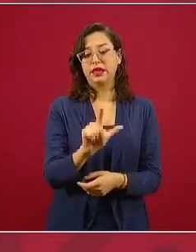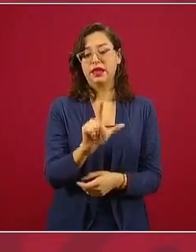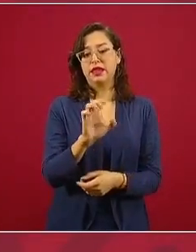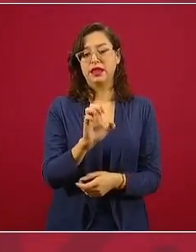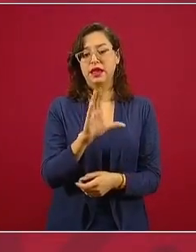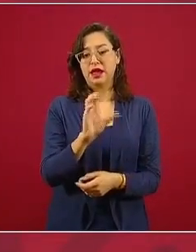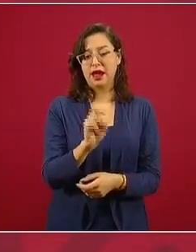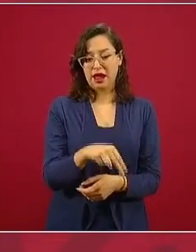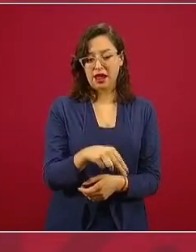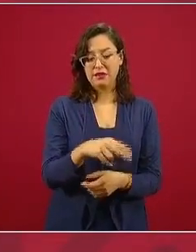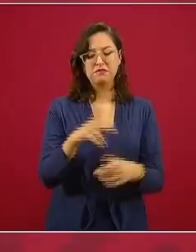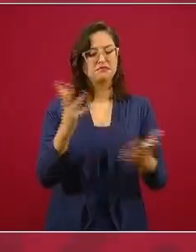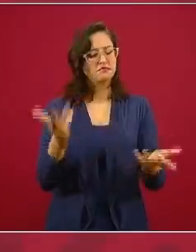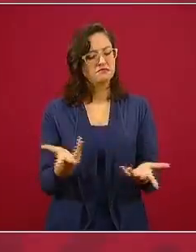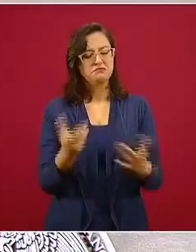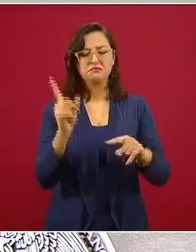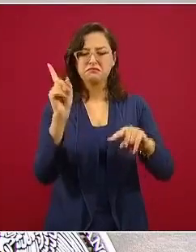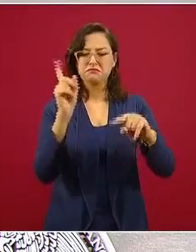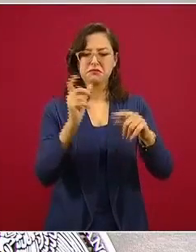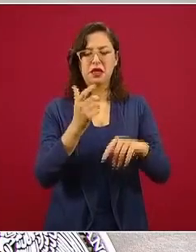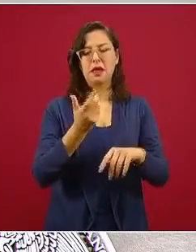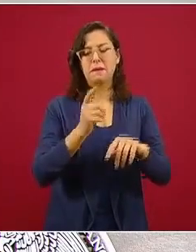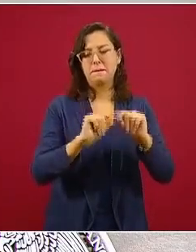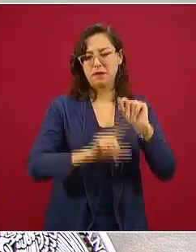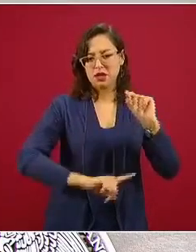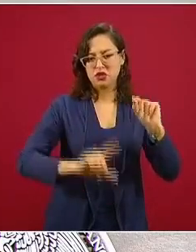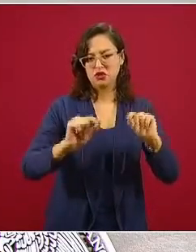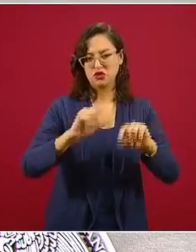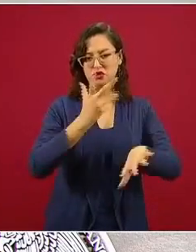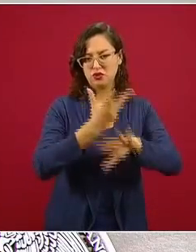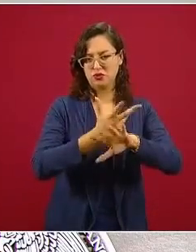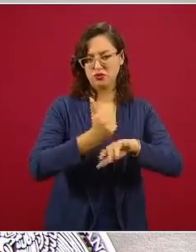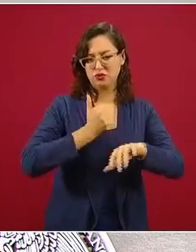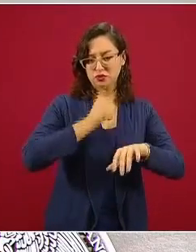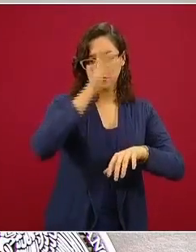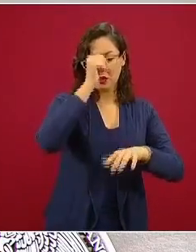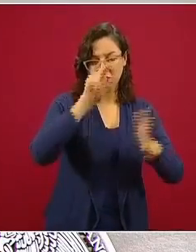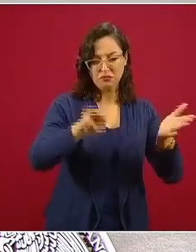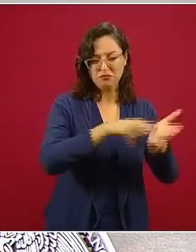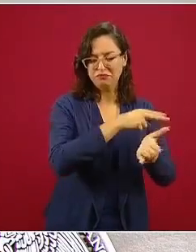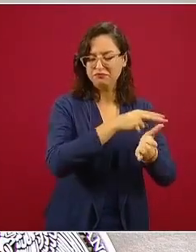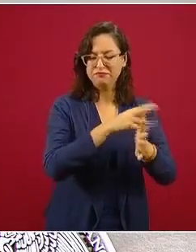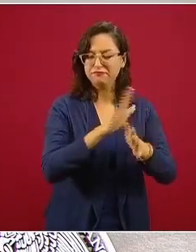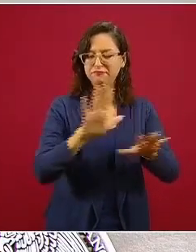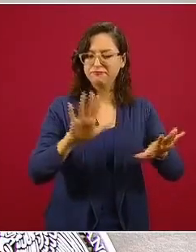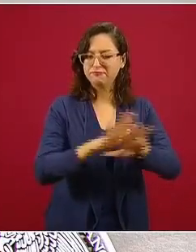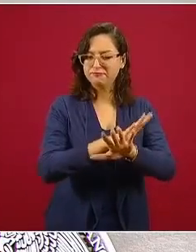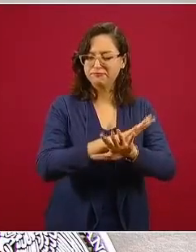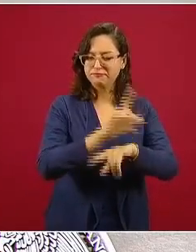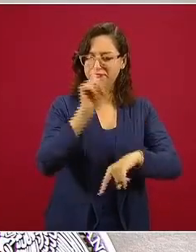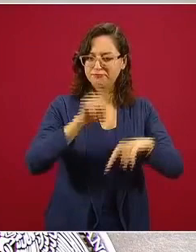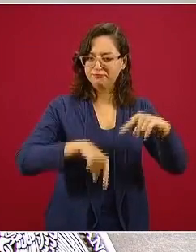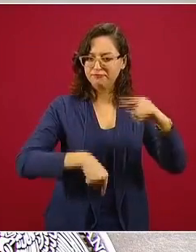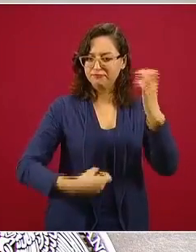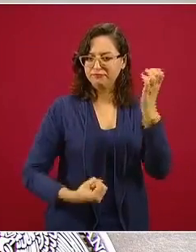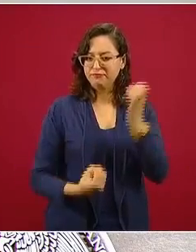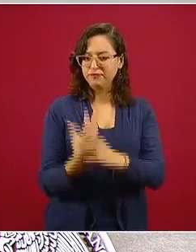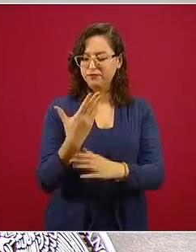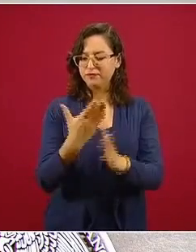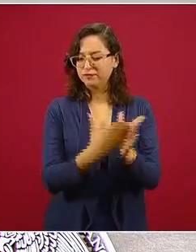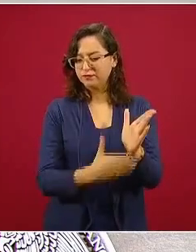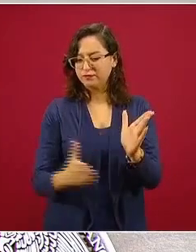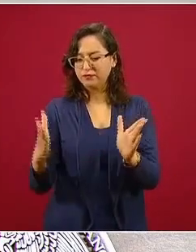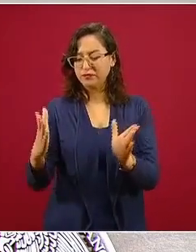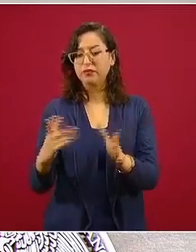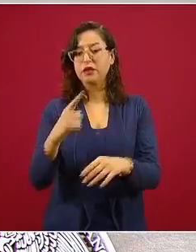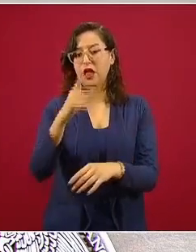Norte, suscrito por México, Estados Unidos y Canadá. En este decreto se establece, de conformidad con los